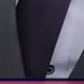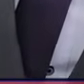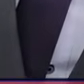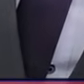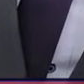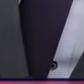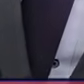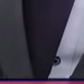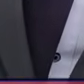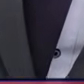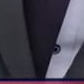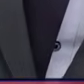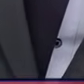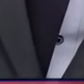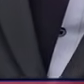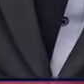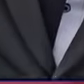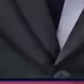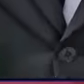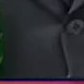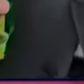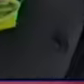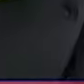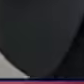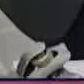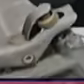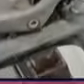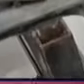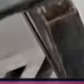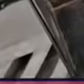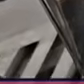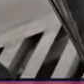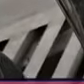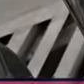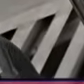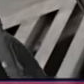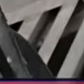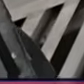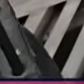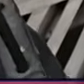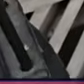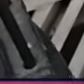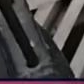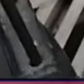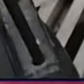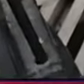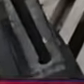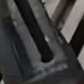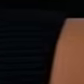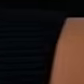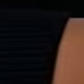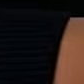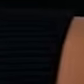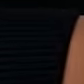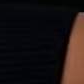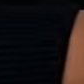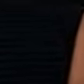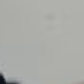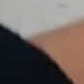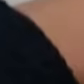Cumpleaños felices. Que te deseamos a ti. Y ahora viene la enjuaga.